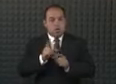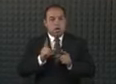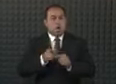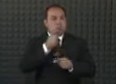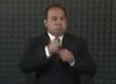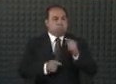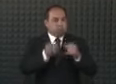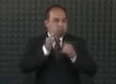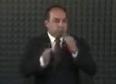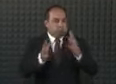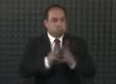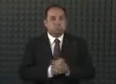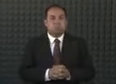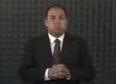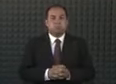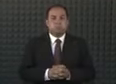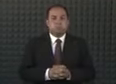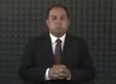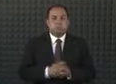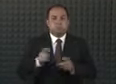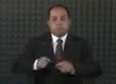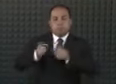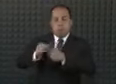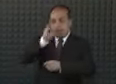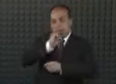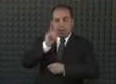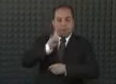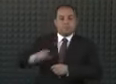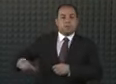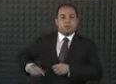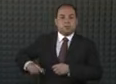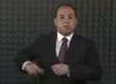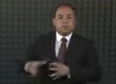último y le pasamos la palabra a la jefa de gobierno.